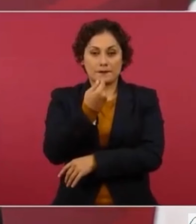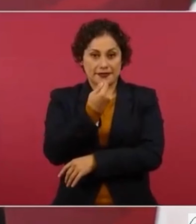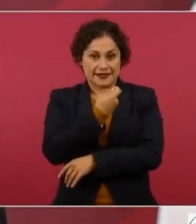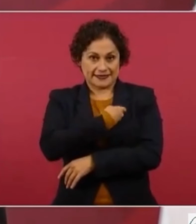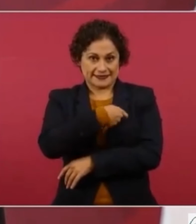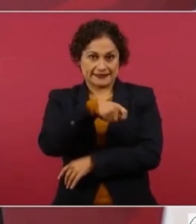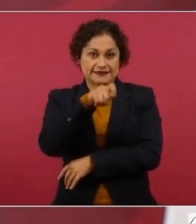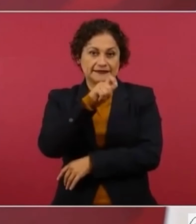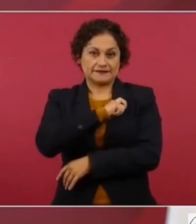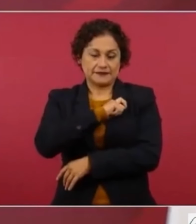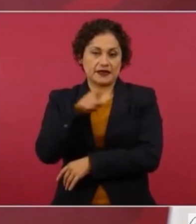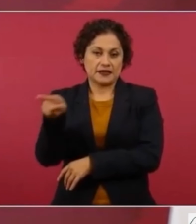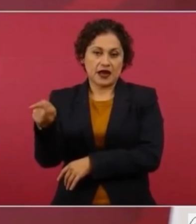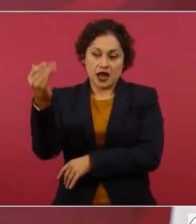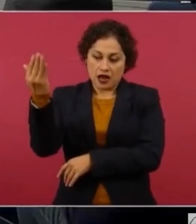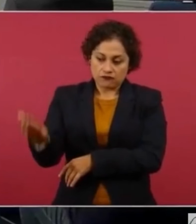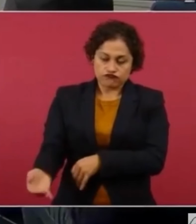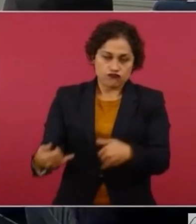muy inteligente, joven,